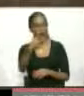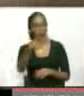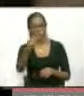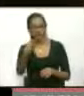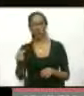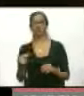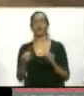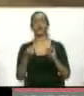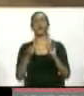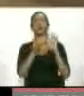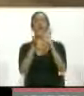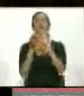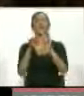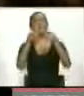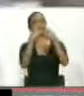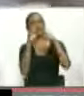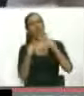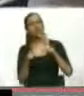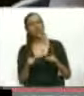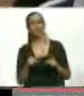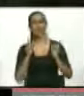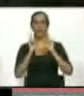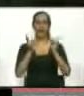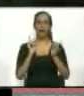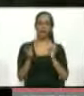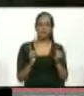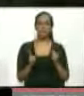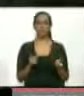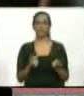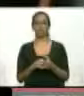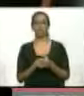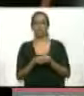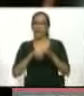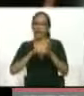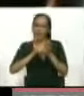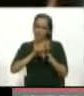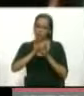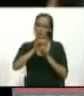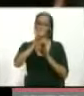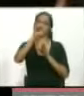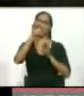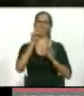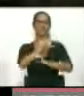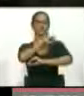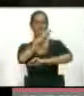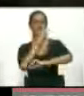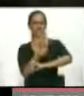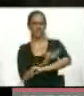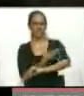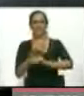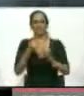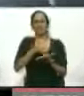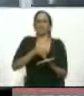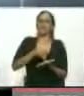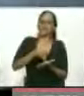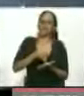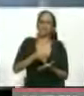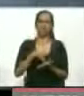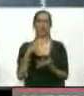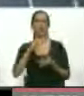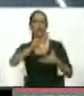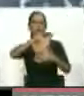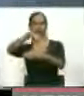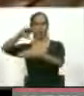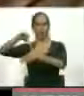unidad es diversa a veces es incluso contingente es decir va evolucionando usted fortalece se debilita como el huracán